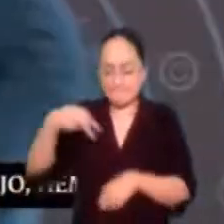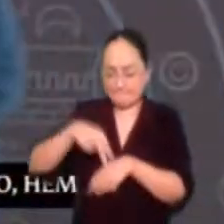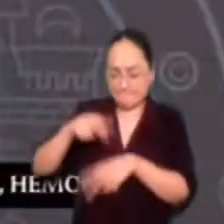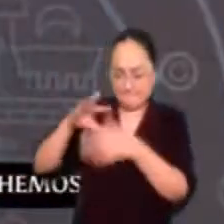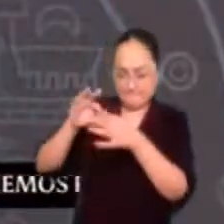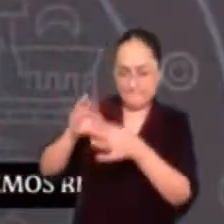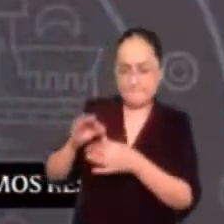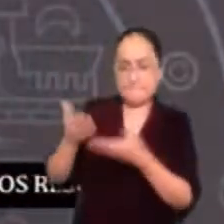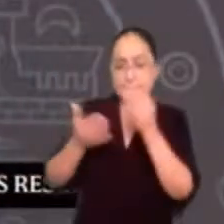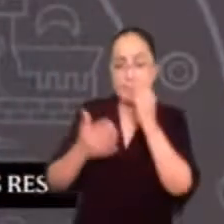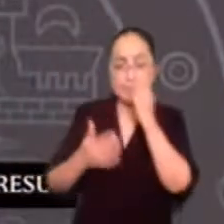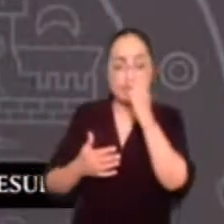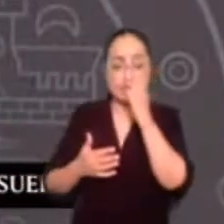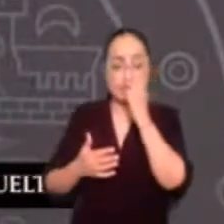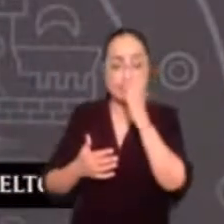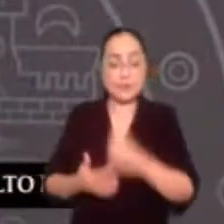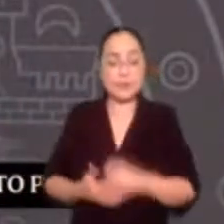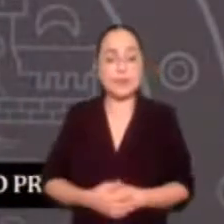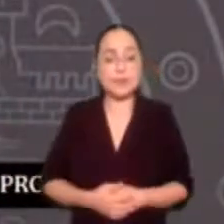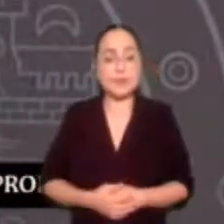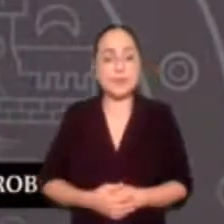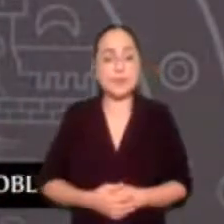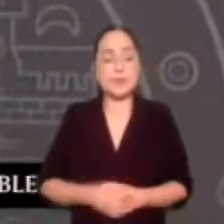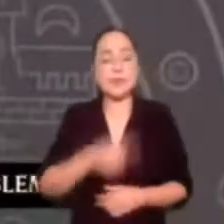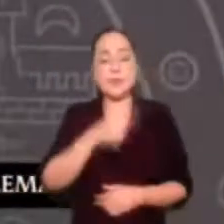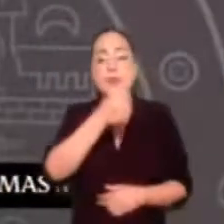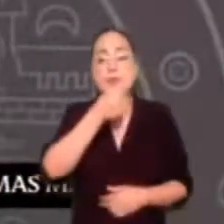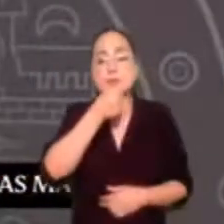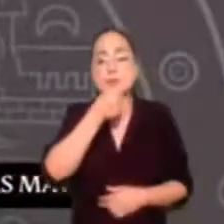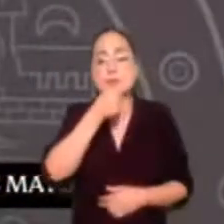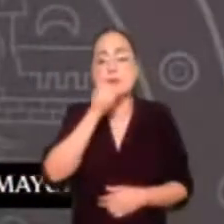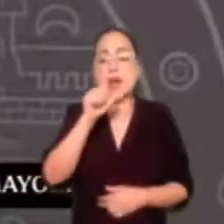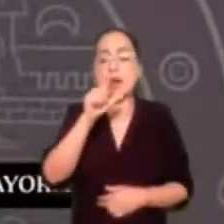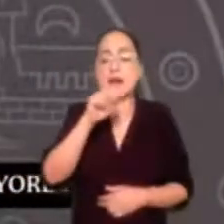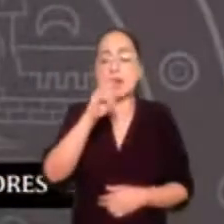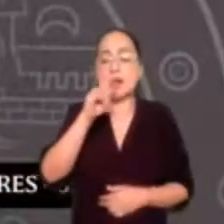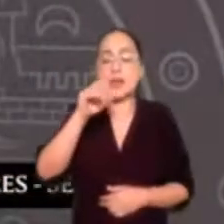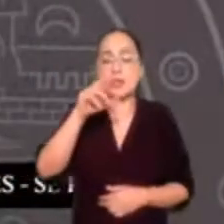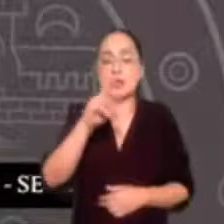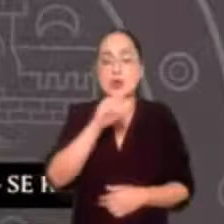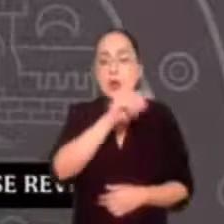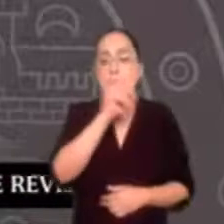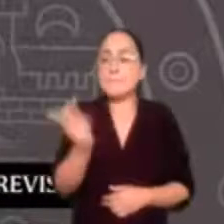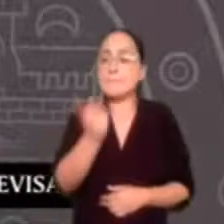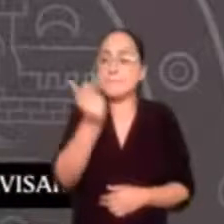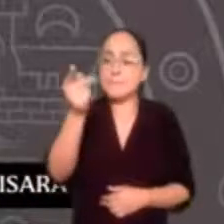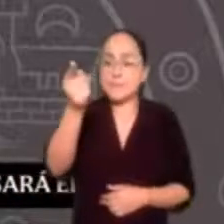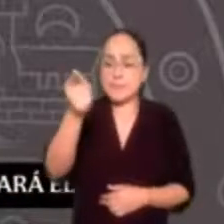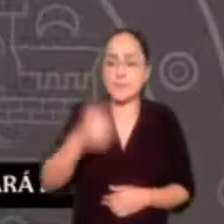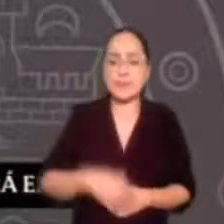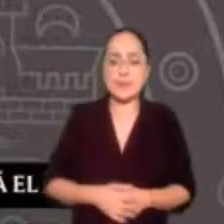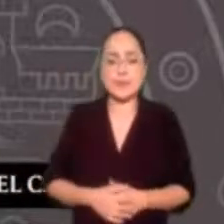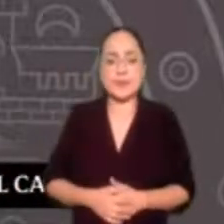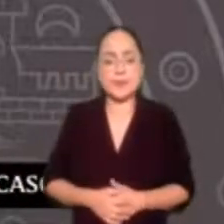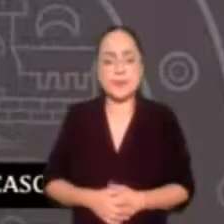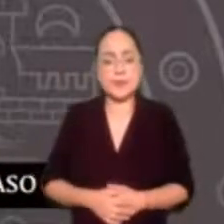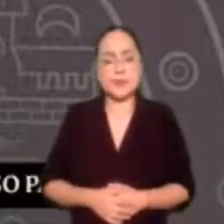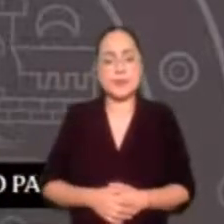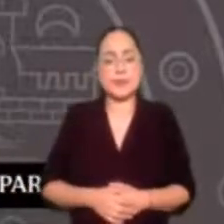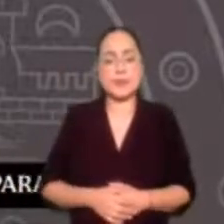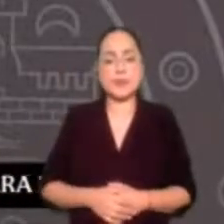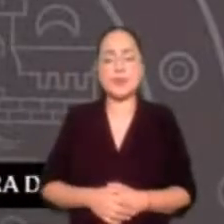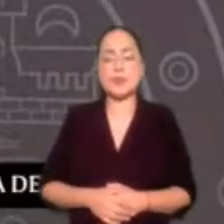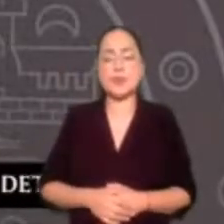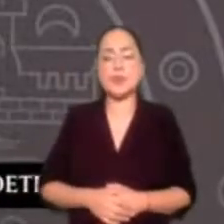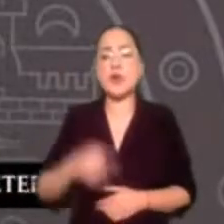A ver, pónganle el micrófono a Alejandro. Pregunta, por favor, Alejandro, que te conteste. Le preguntaba si